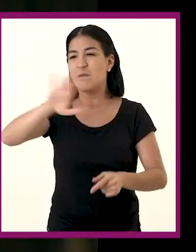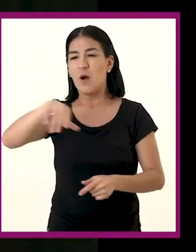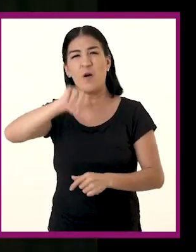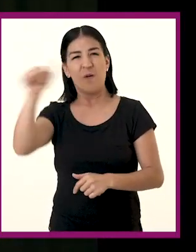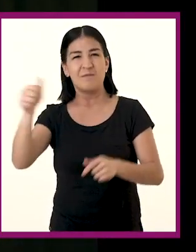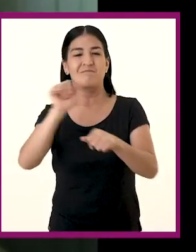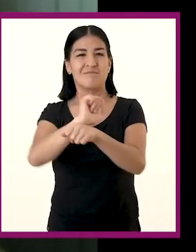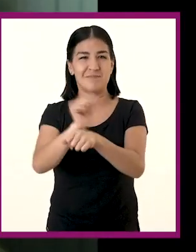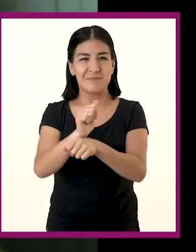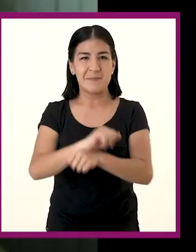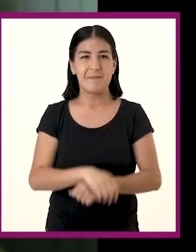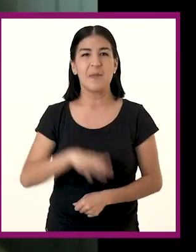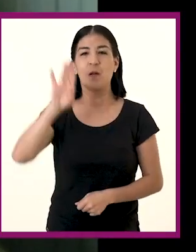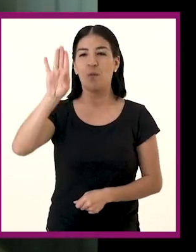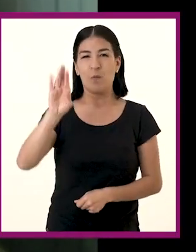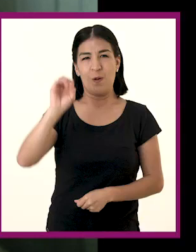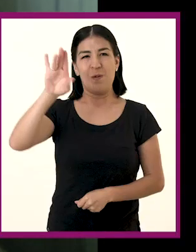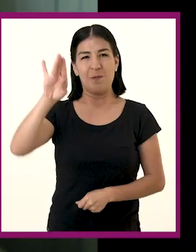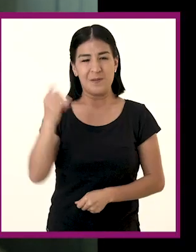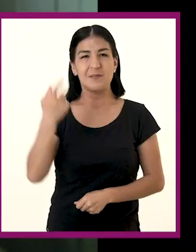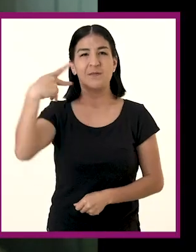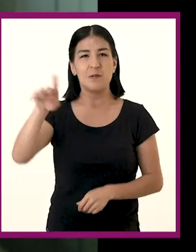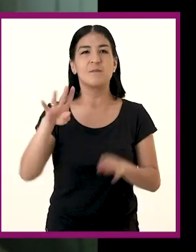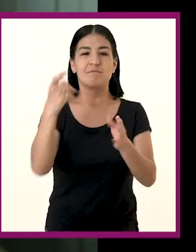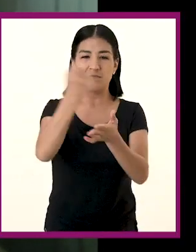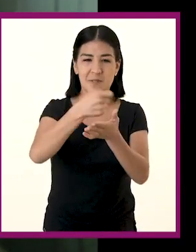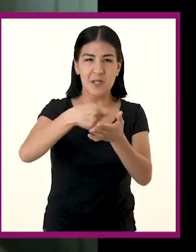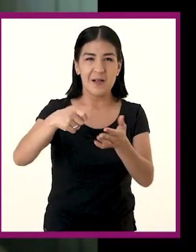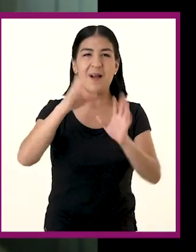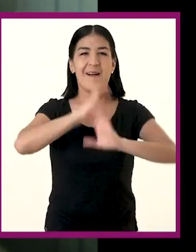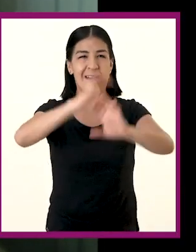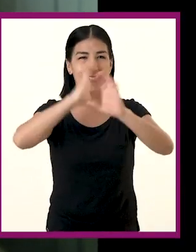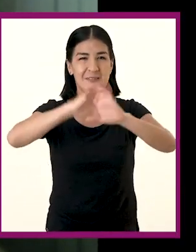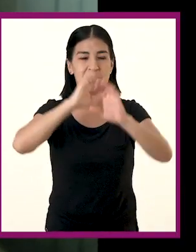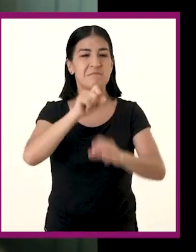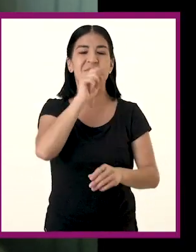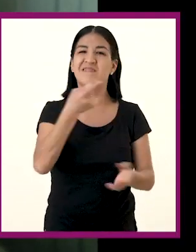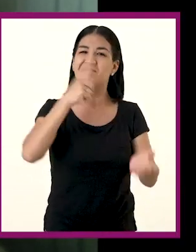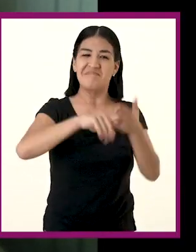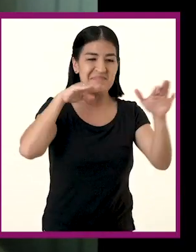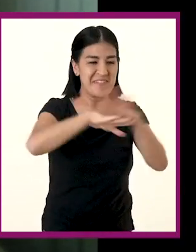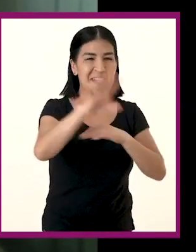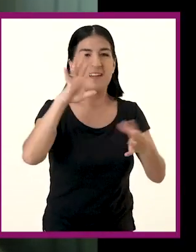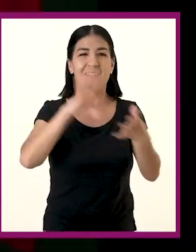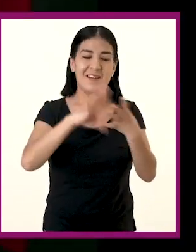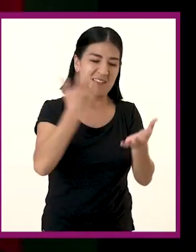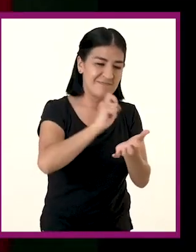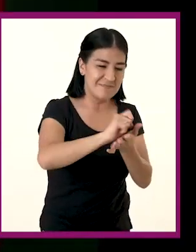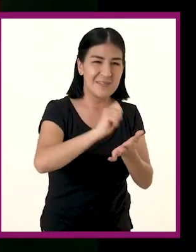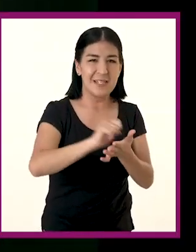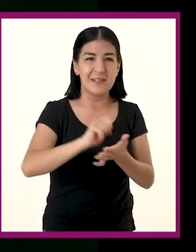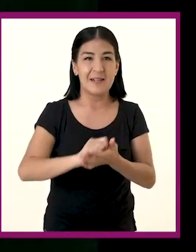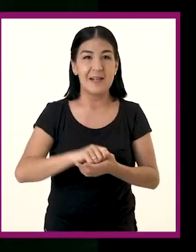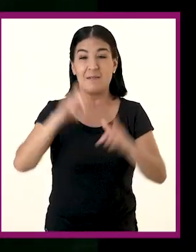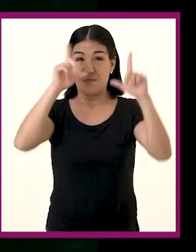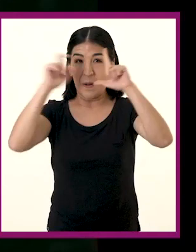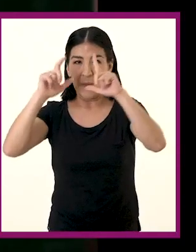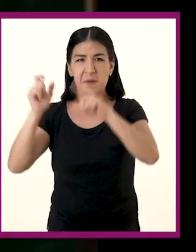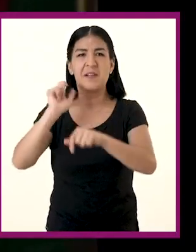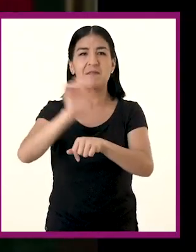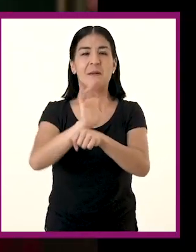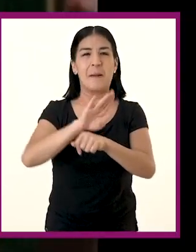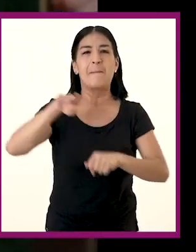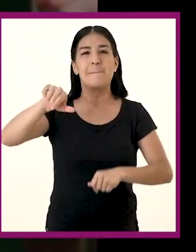seguir trabajando con Beausoleil. Bobby Beausoleil escribió y grabó el soundtrack desde la cárcel. El fotógrafo